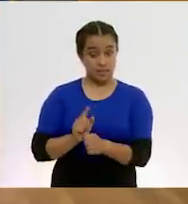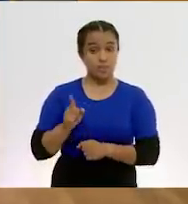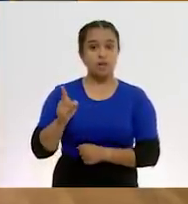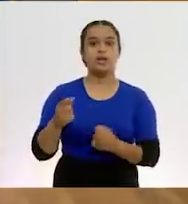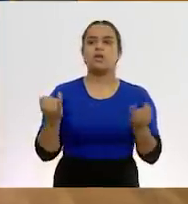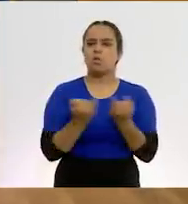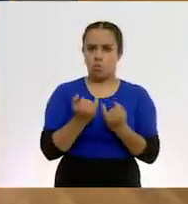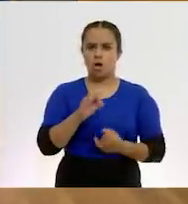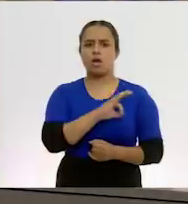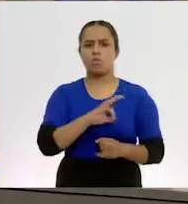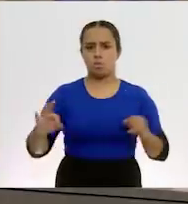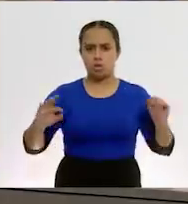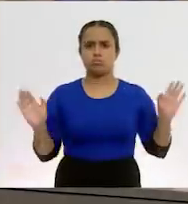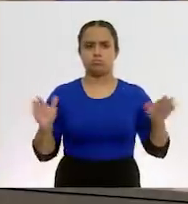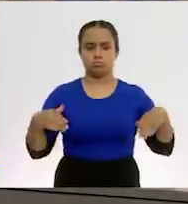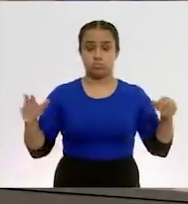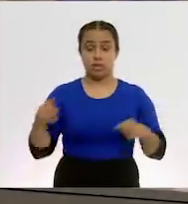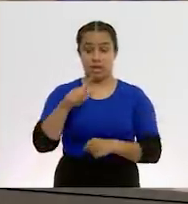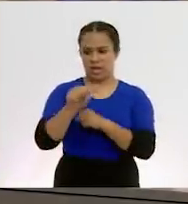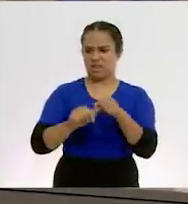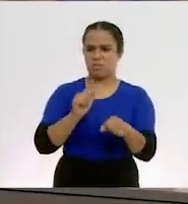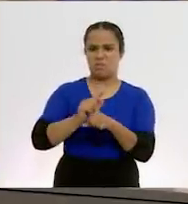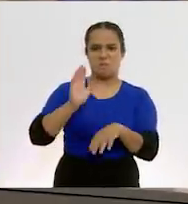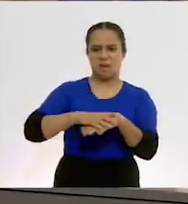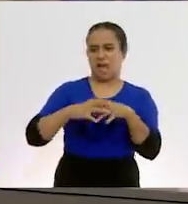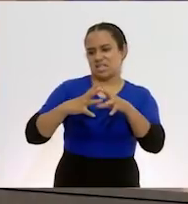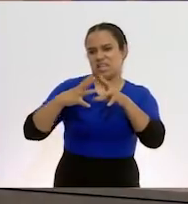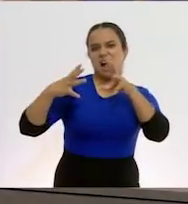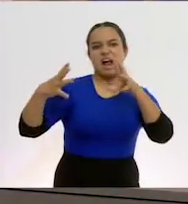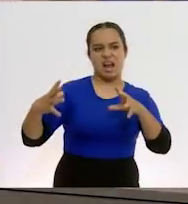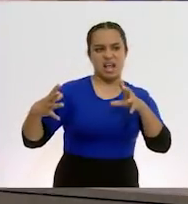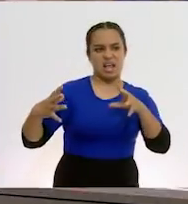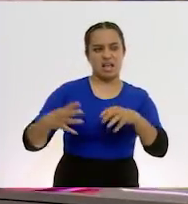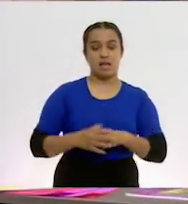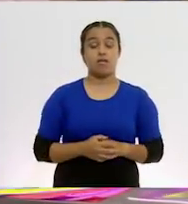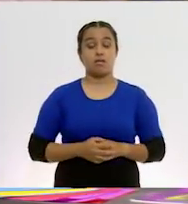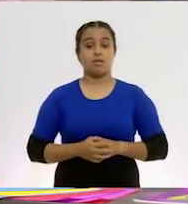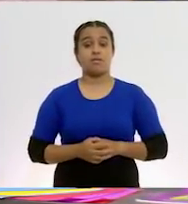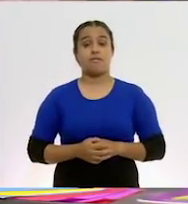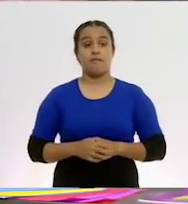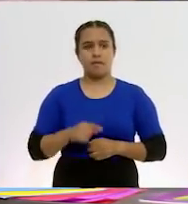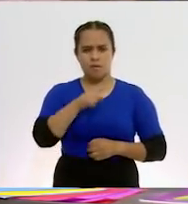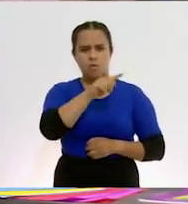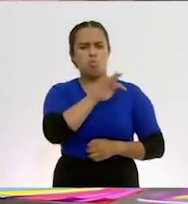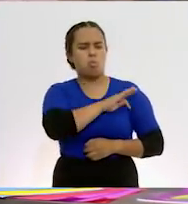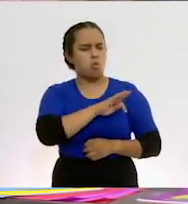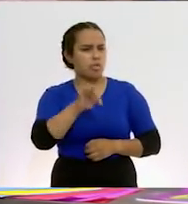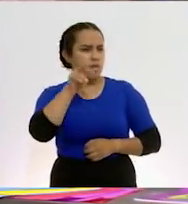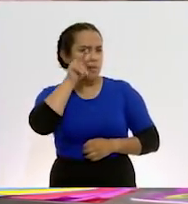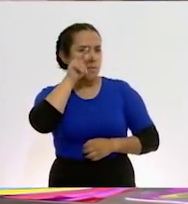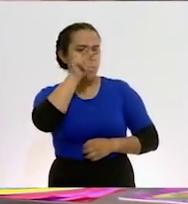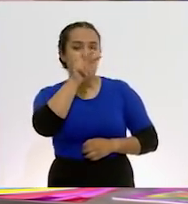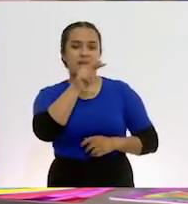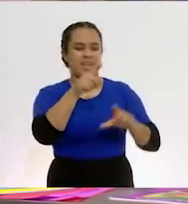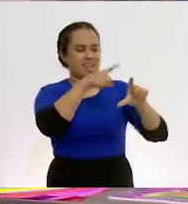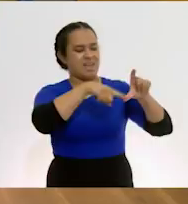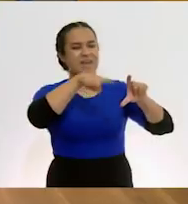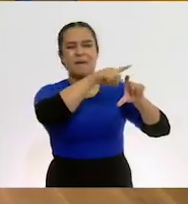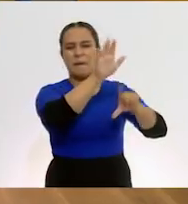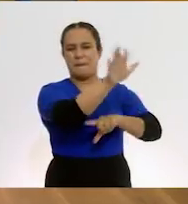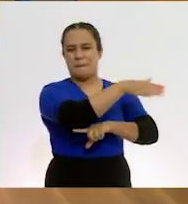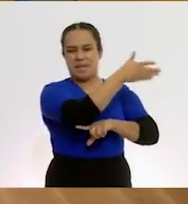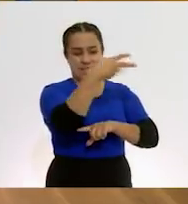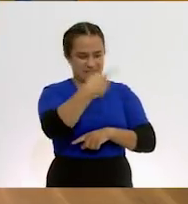también puede volar. Pero este animal es más grande que el colibrí. Incluso lo podemos ver en el escudo de la